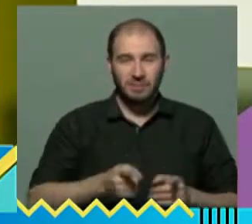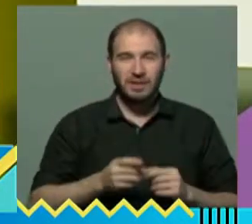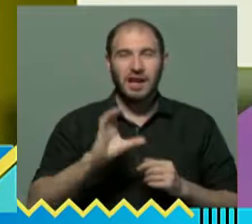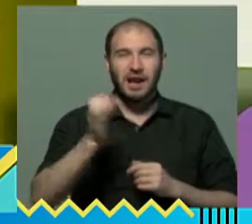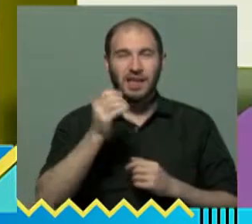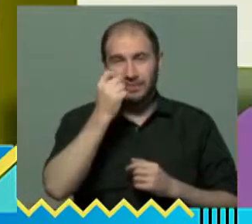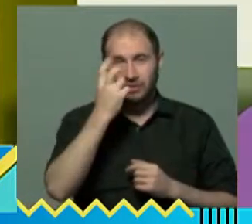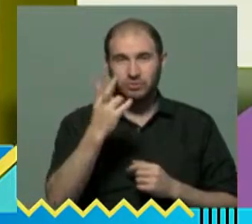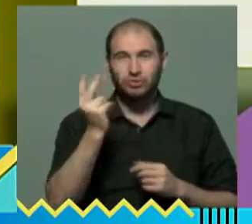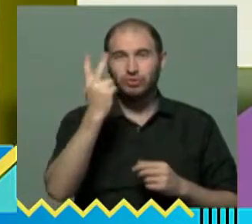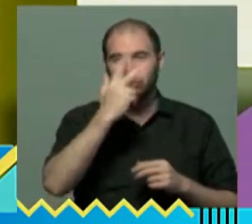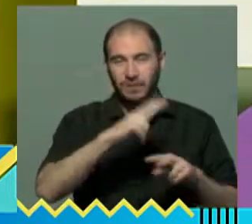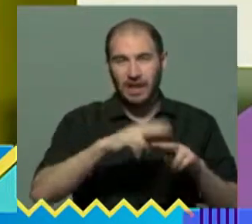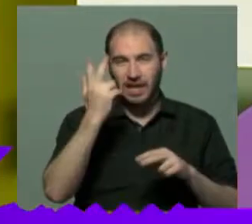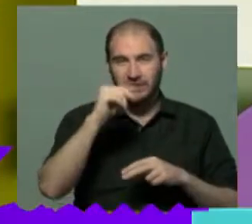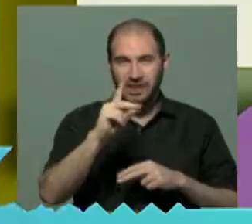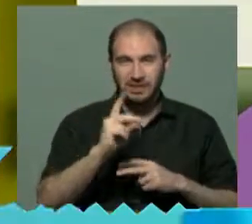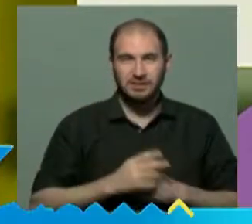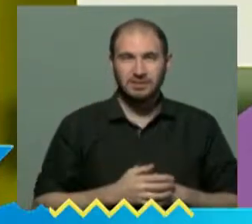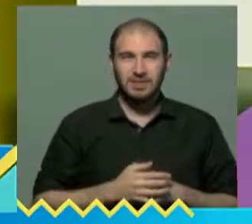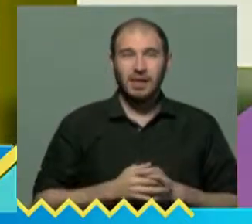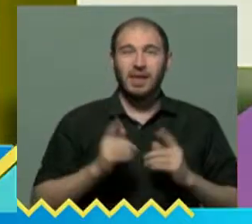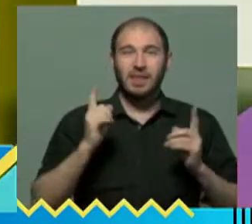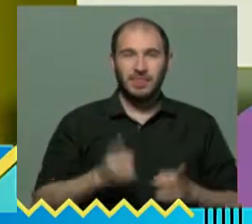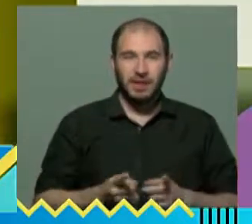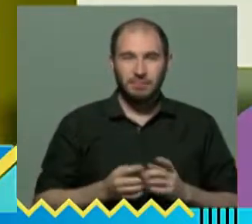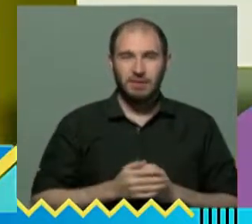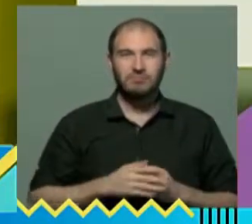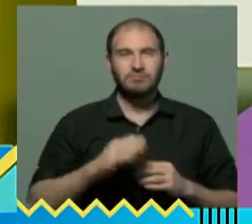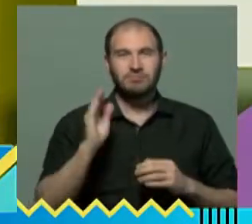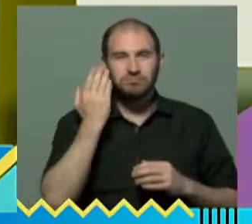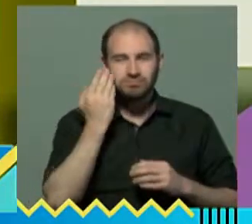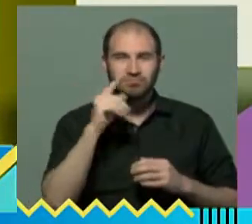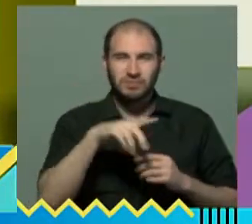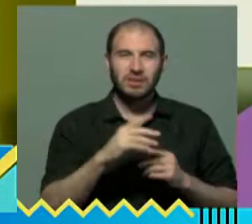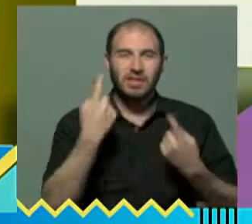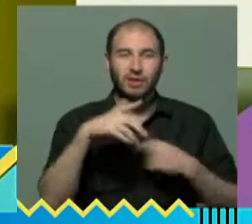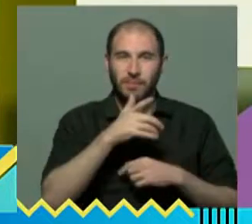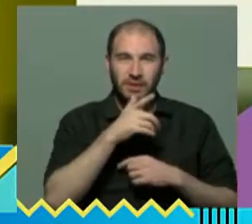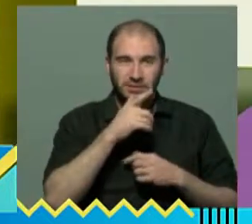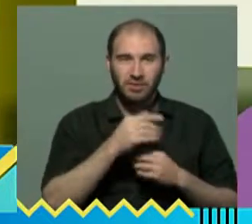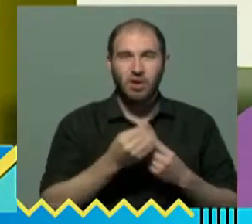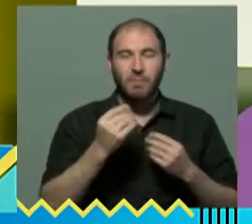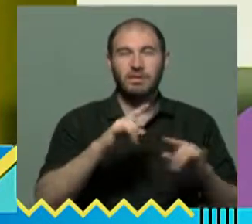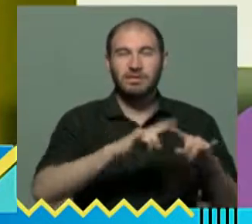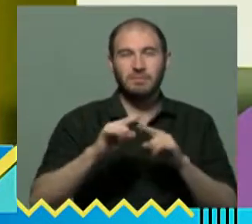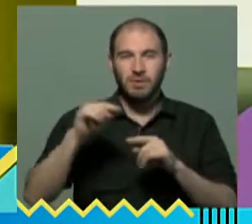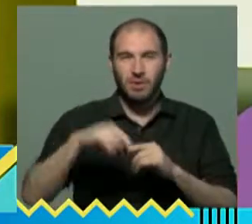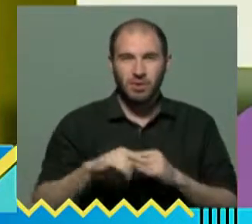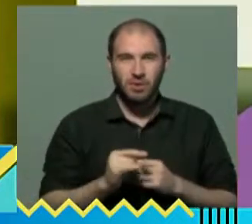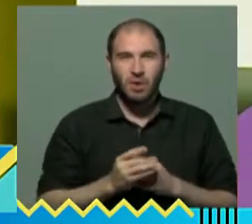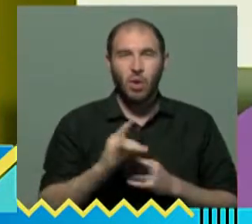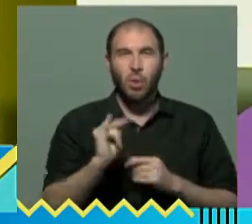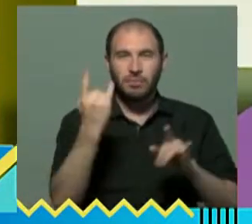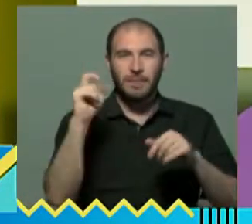el canal 22 de Supercanal Digital, y si no, también nos podés seguir y acompañar en Distintos Parecidos a través de